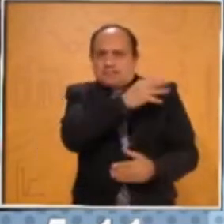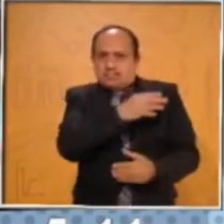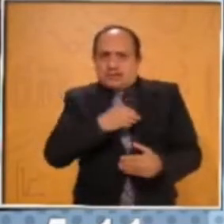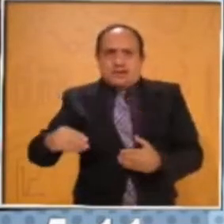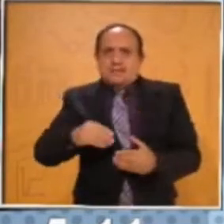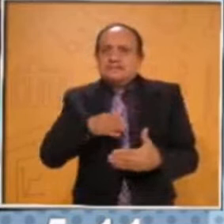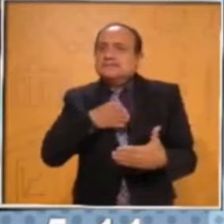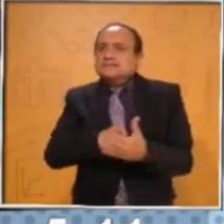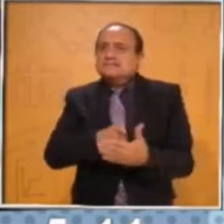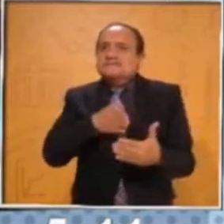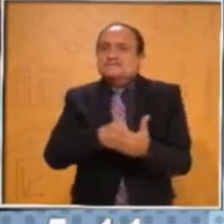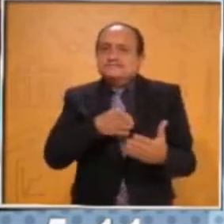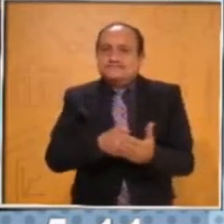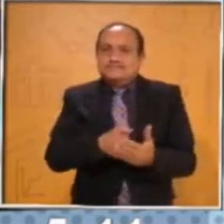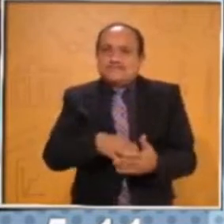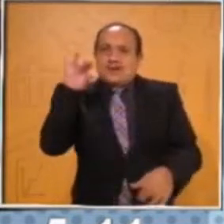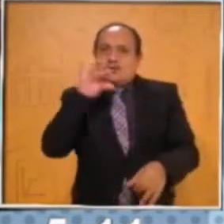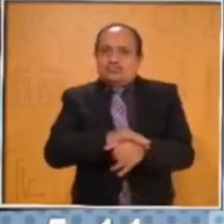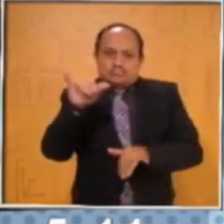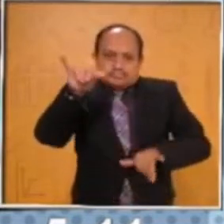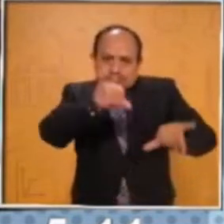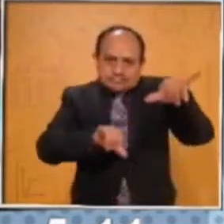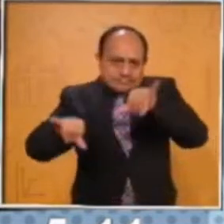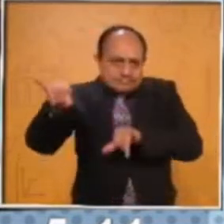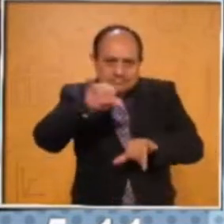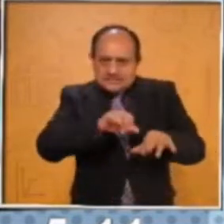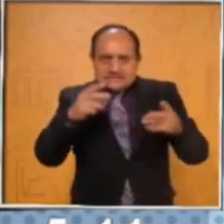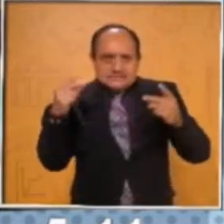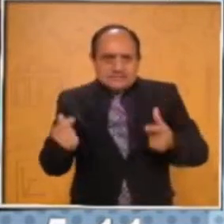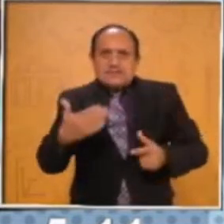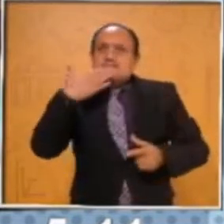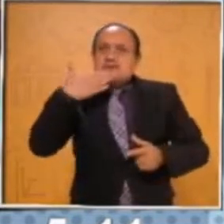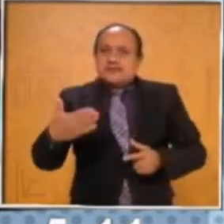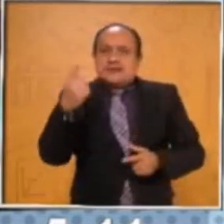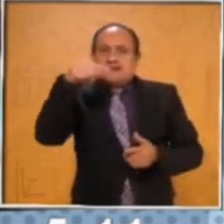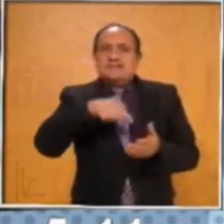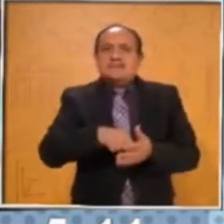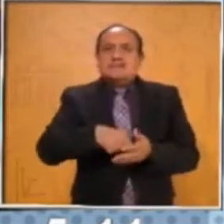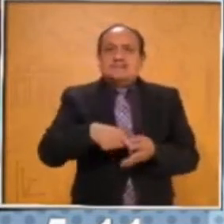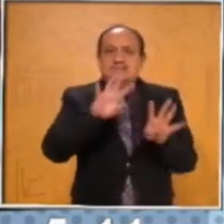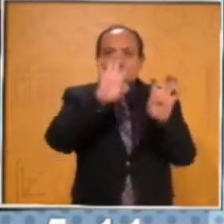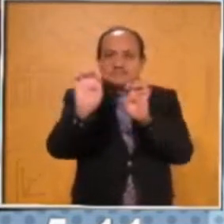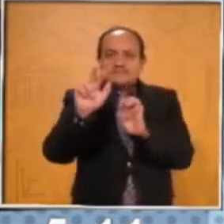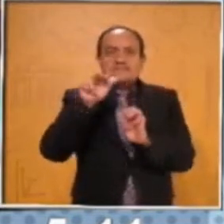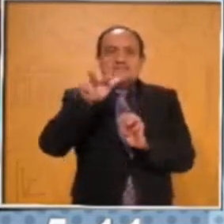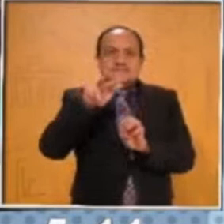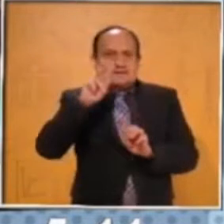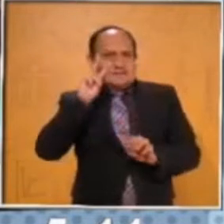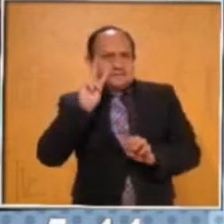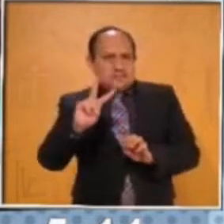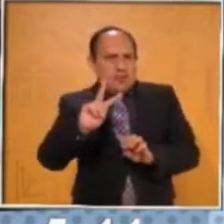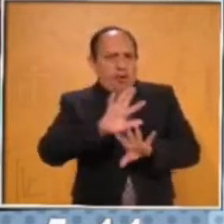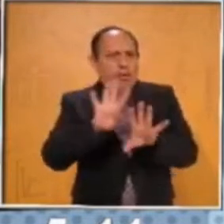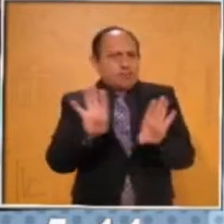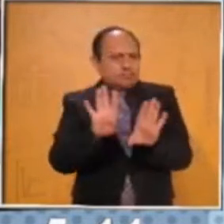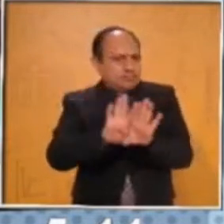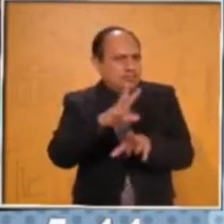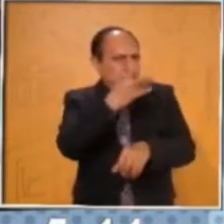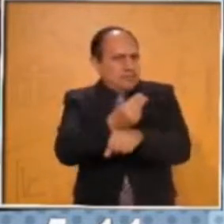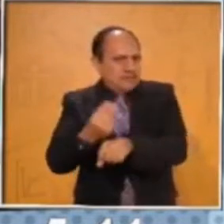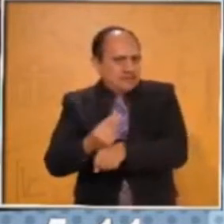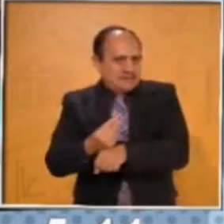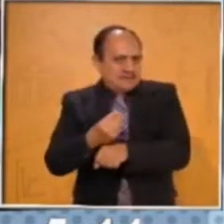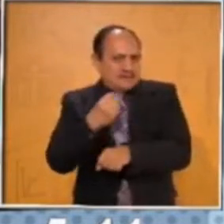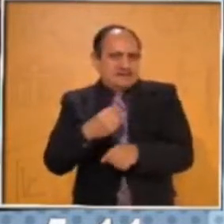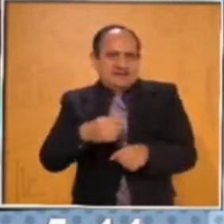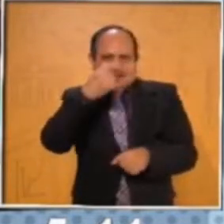avances médicos eran más rápidos. Era 1918 y vio una nueva oportunidad, la gripe